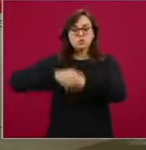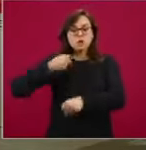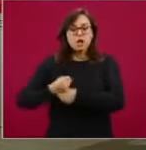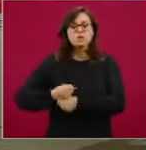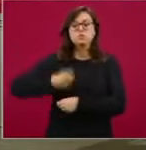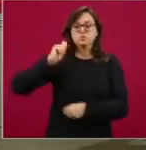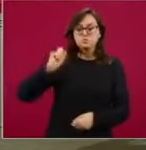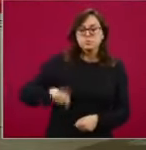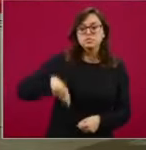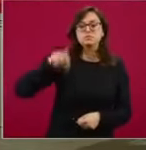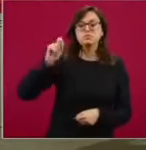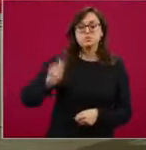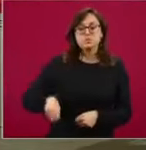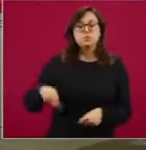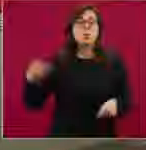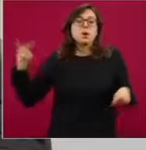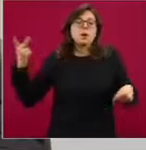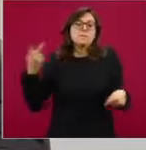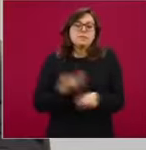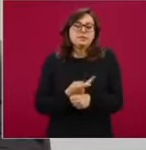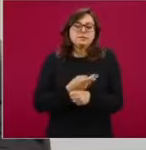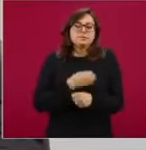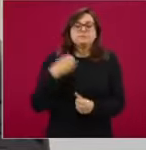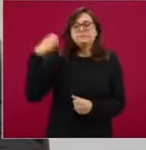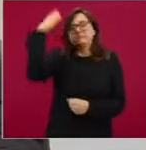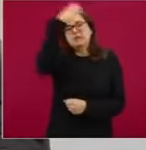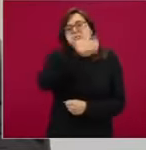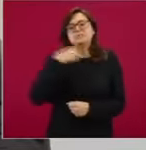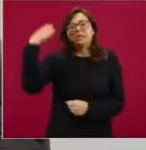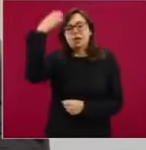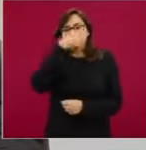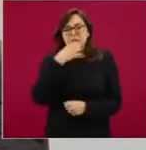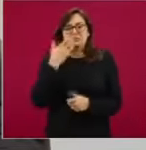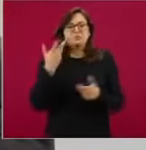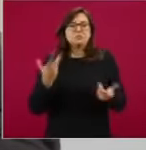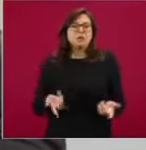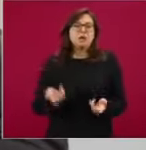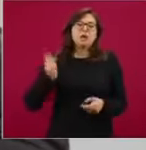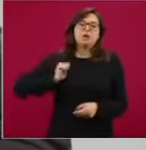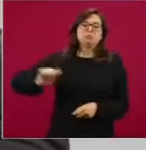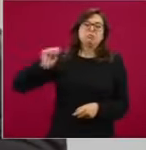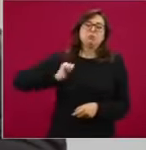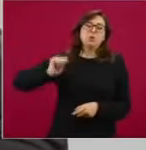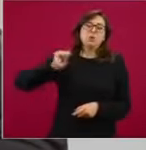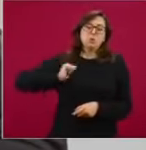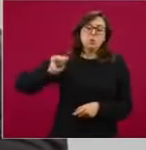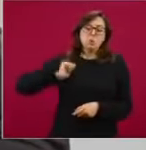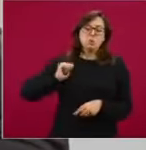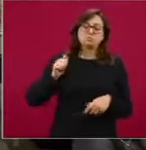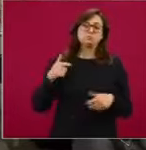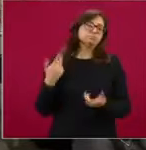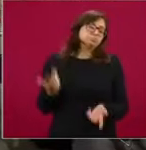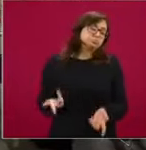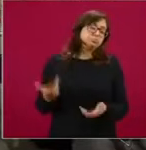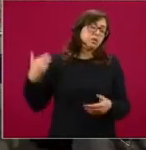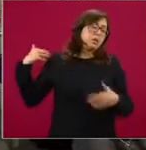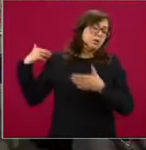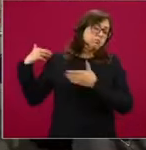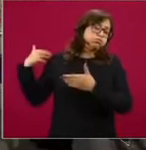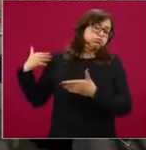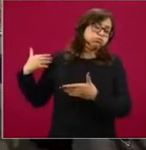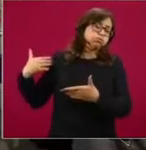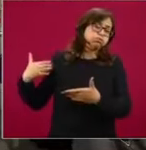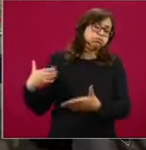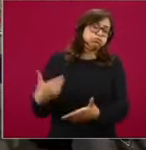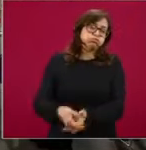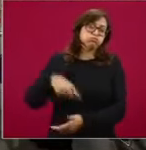por lo tanto el contenido del examen era muchas veces poco actualizado porque eran preguntas repetidas de años o de